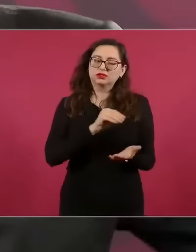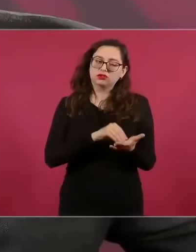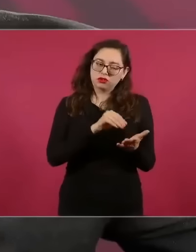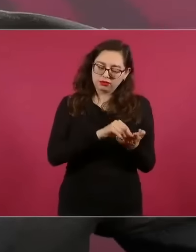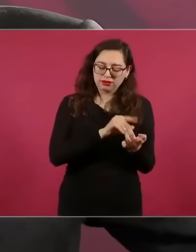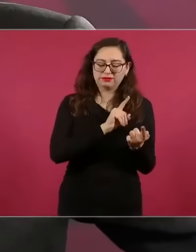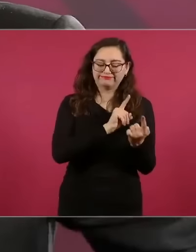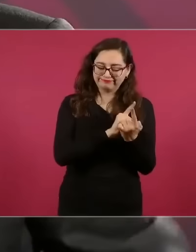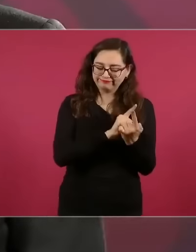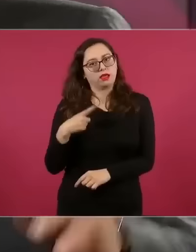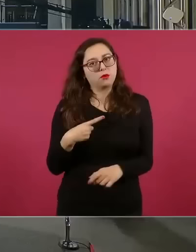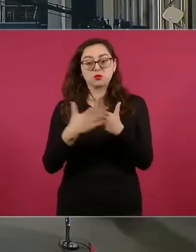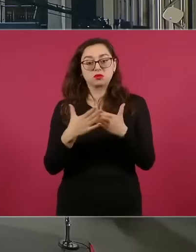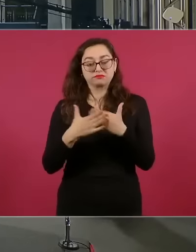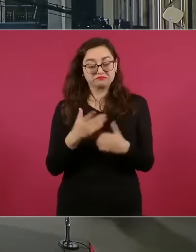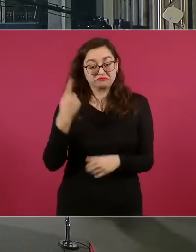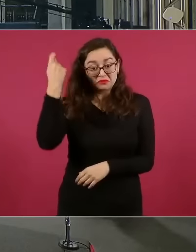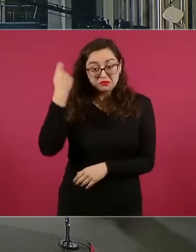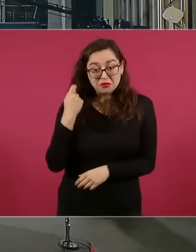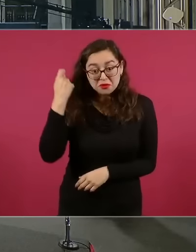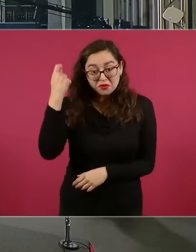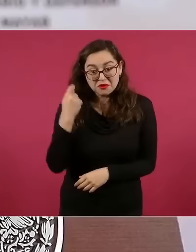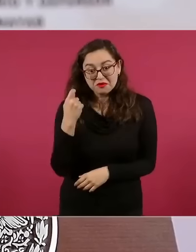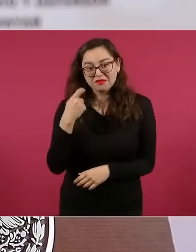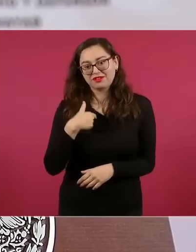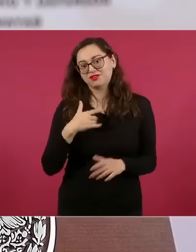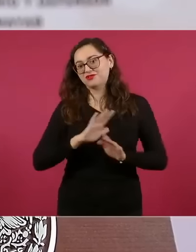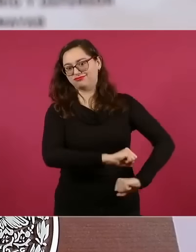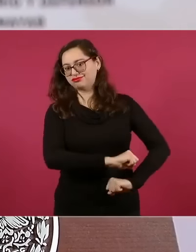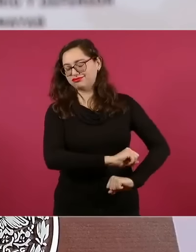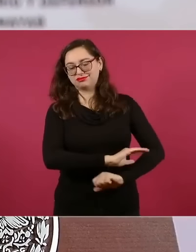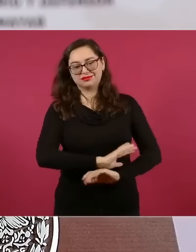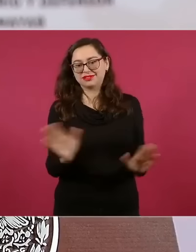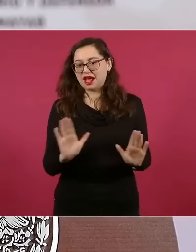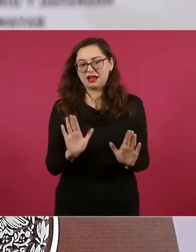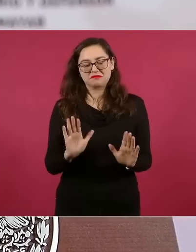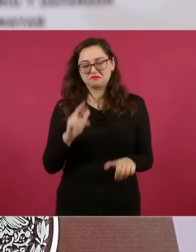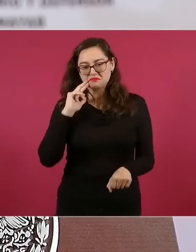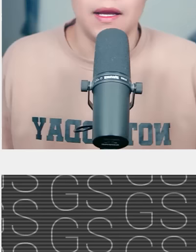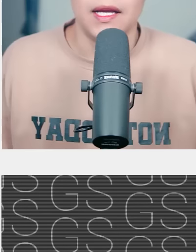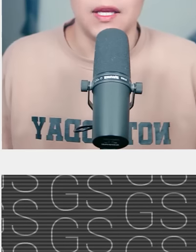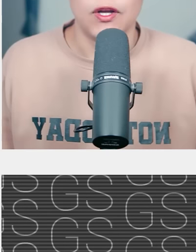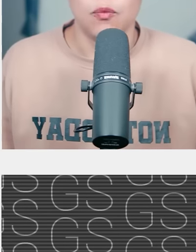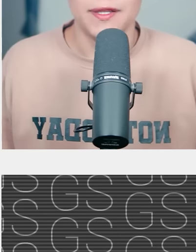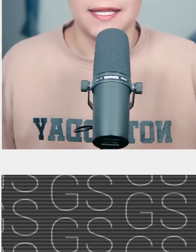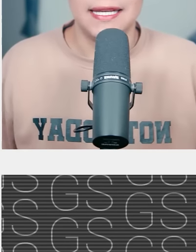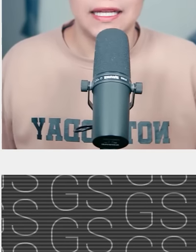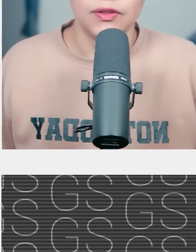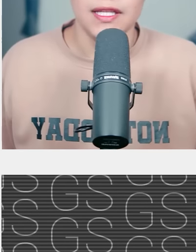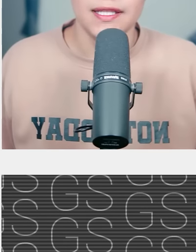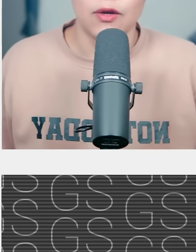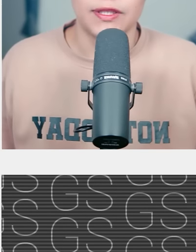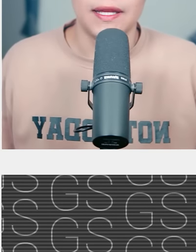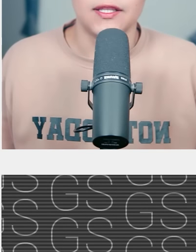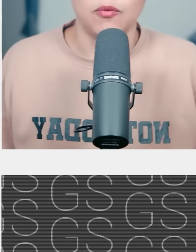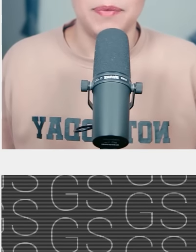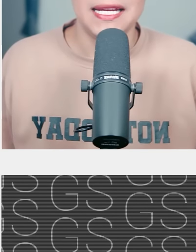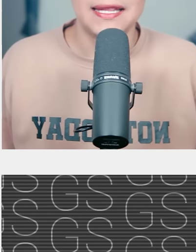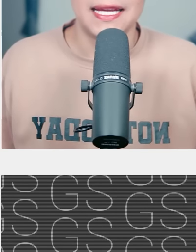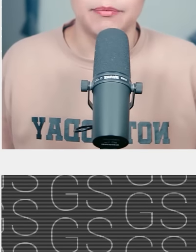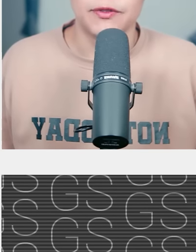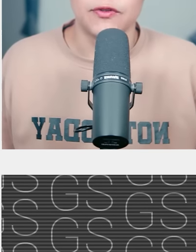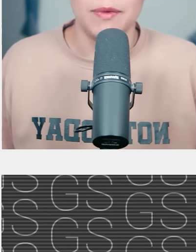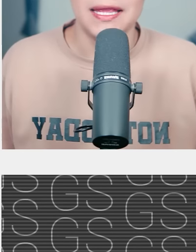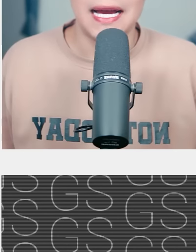jubilándome ya no tengo ninguna responsabilidad y bueno pues hasta aquí la noticia ustedes ¿qué